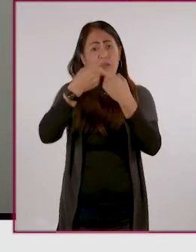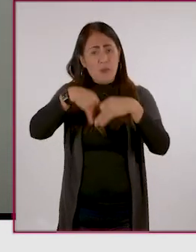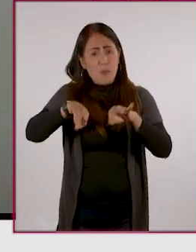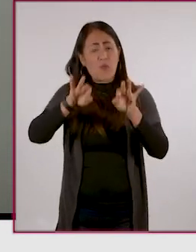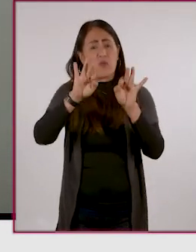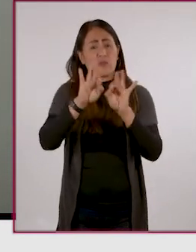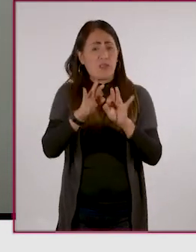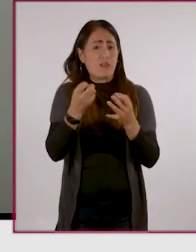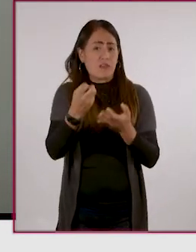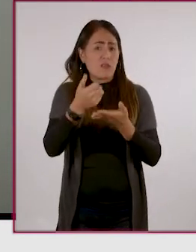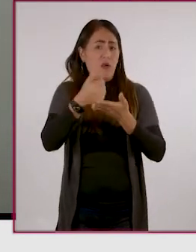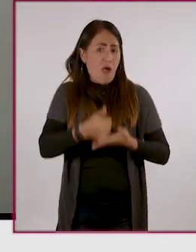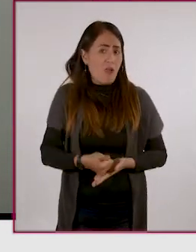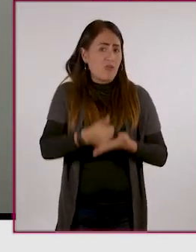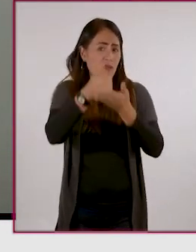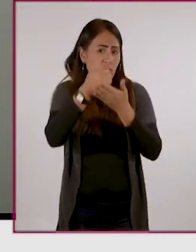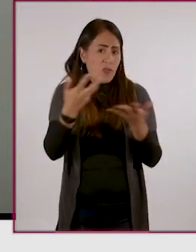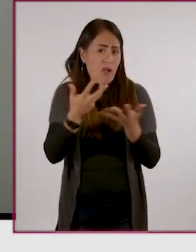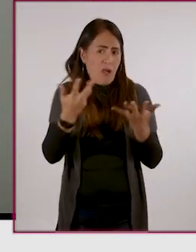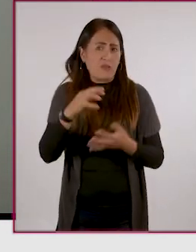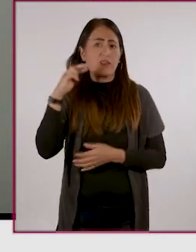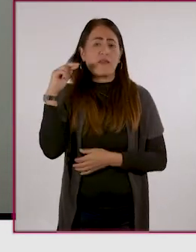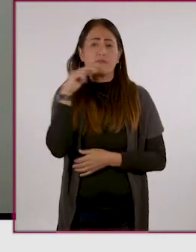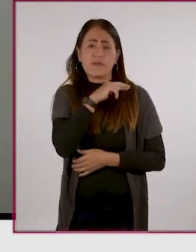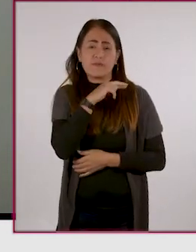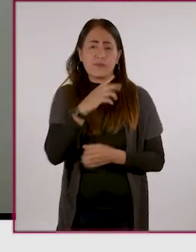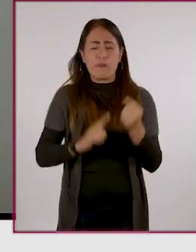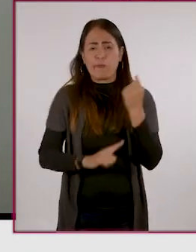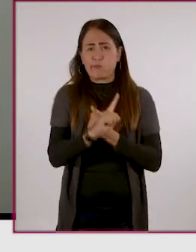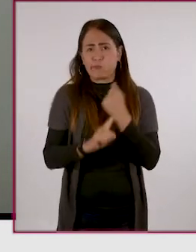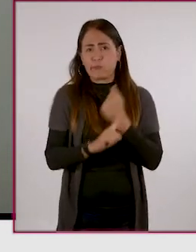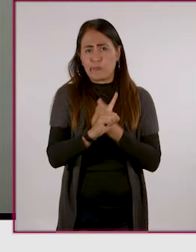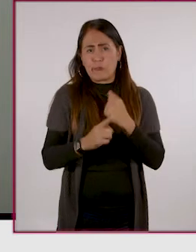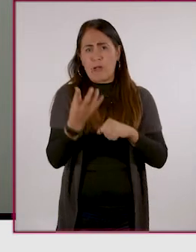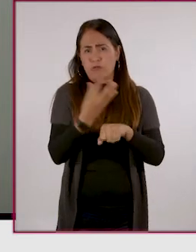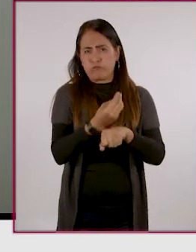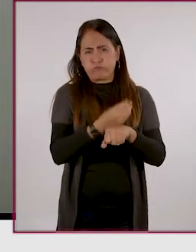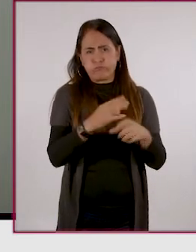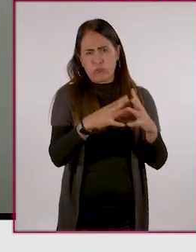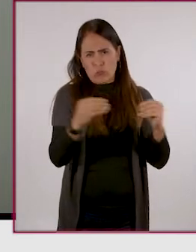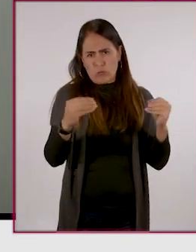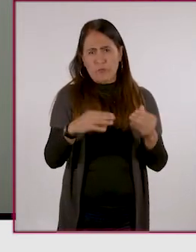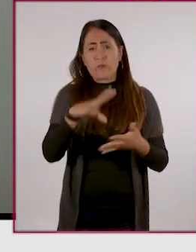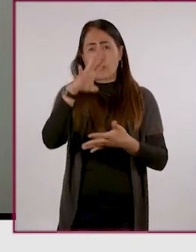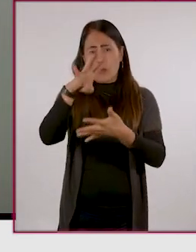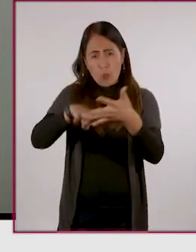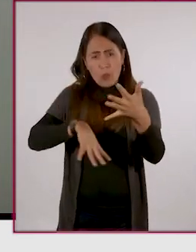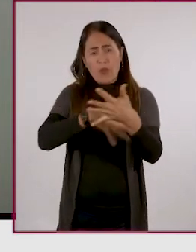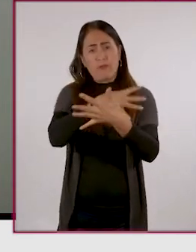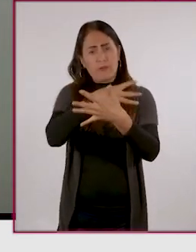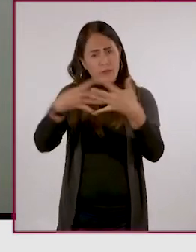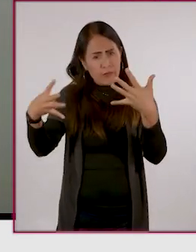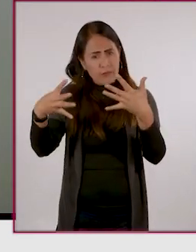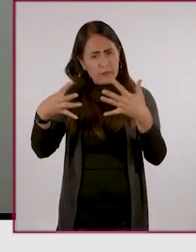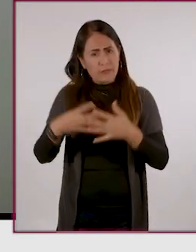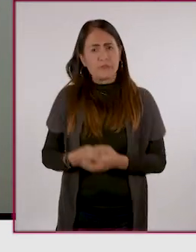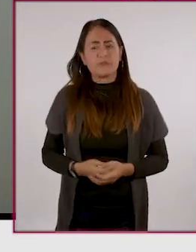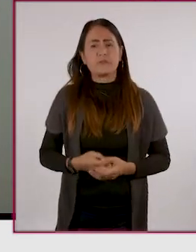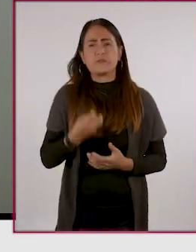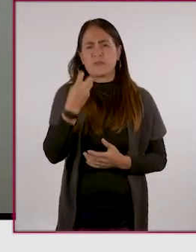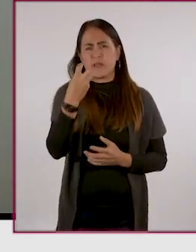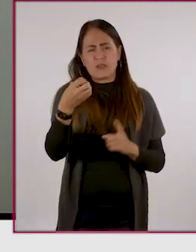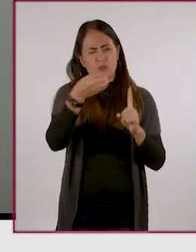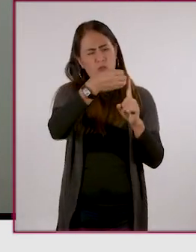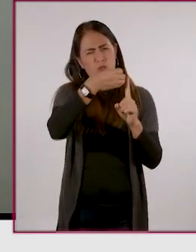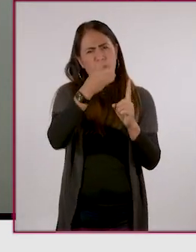nos ayudan a resolver rápido nuestros problemas, ¿no? Nuestra hoja de cálculo nos